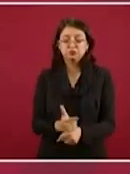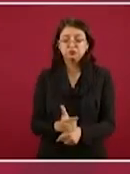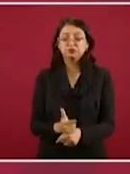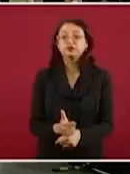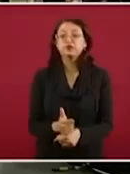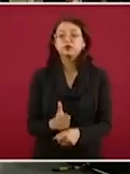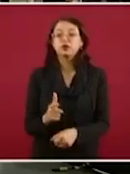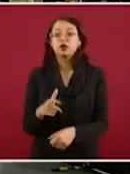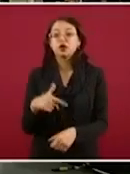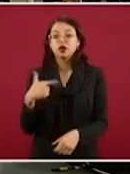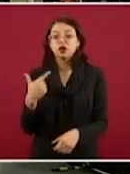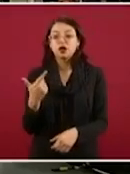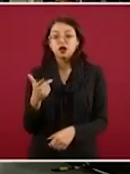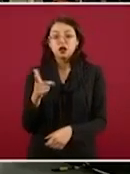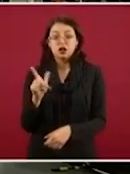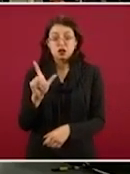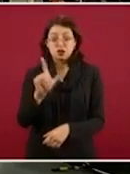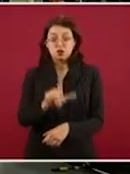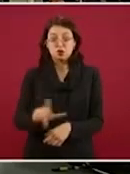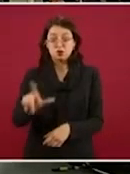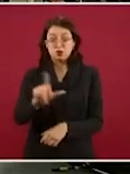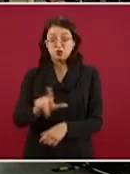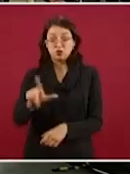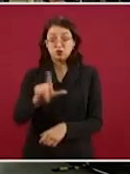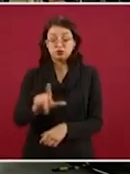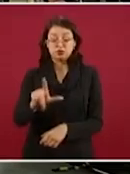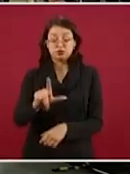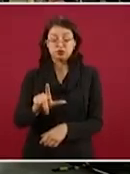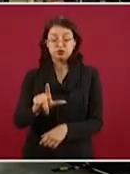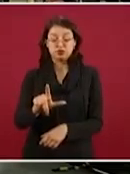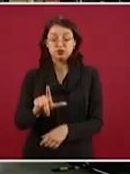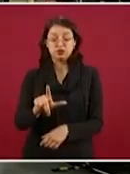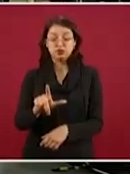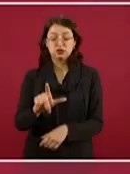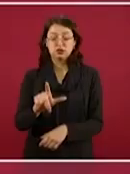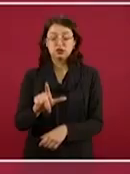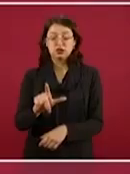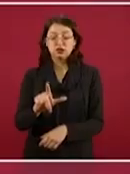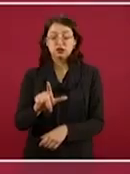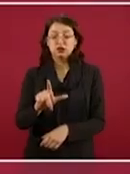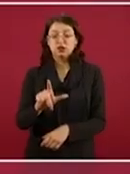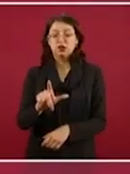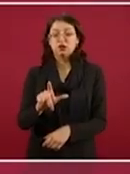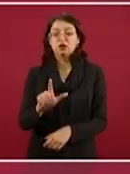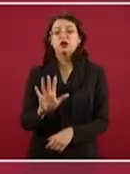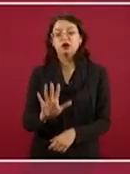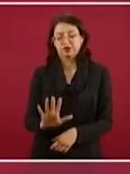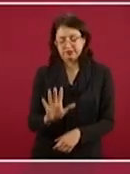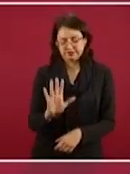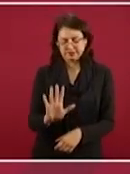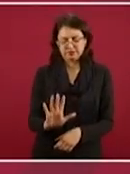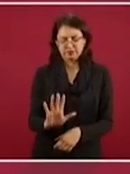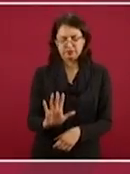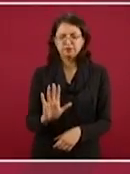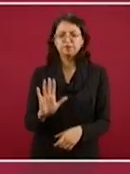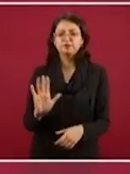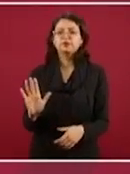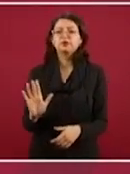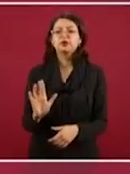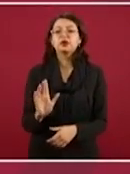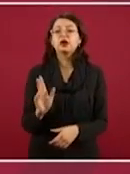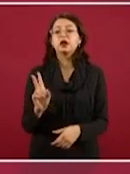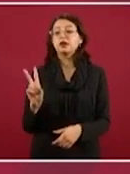lunes, bueno, para empezar, este fin de semana hacemos